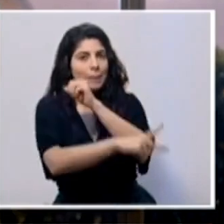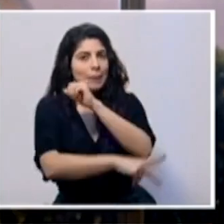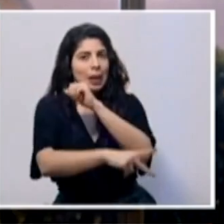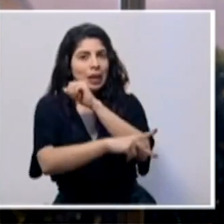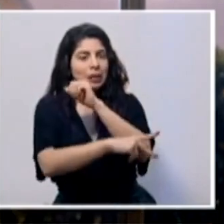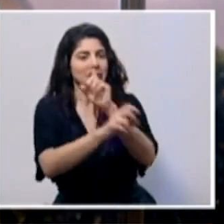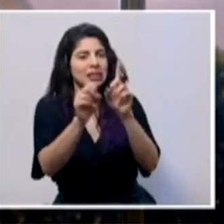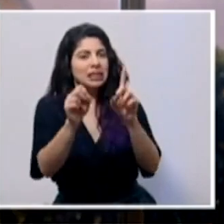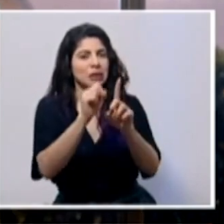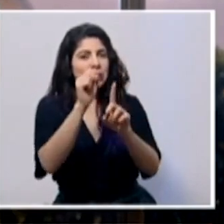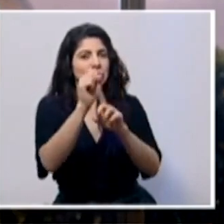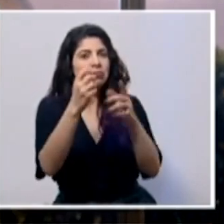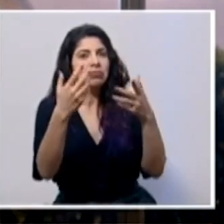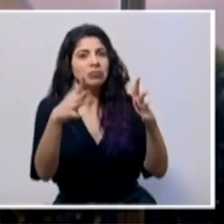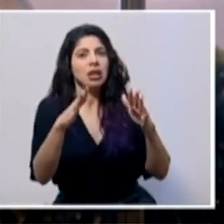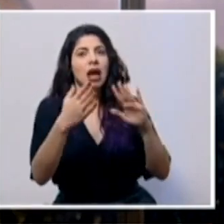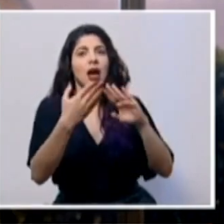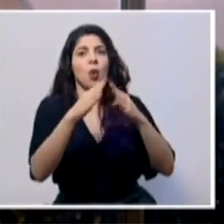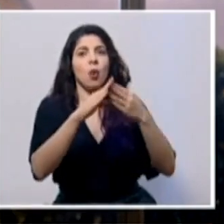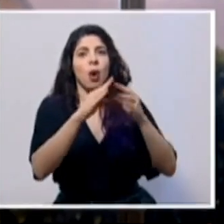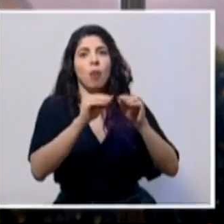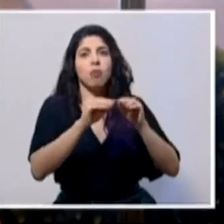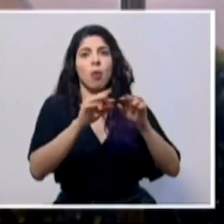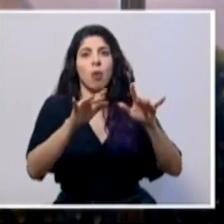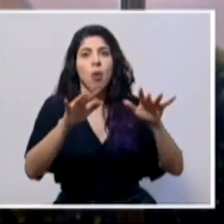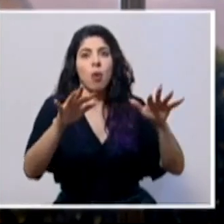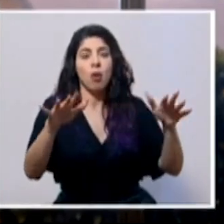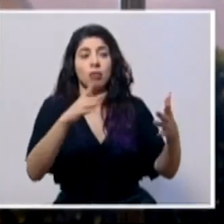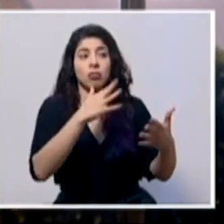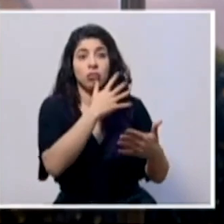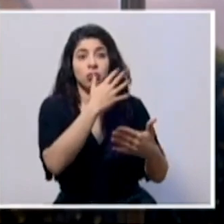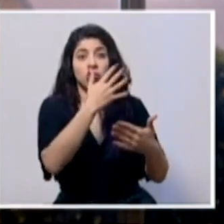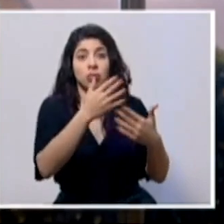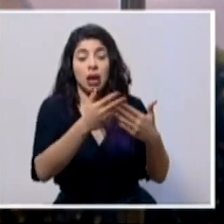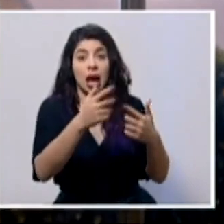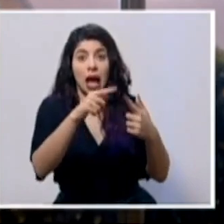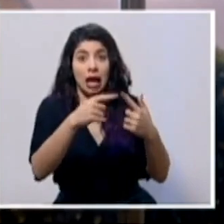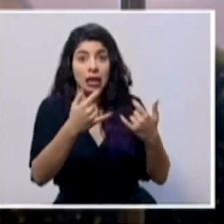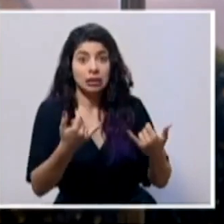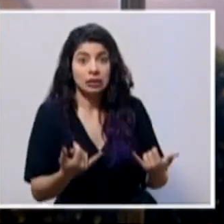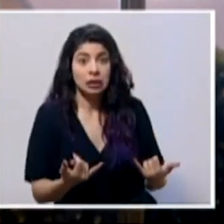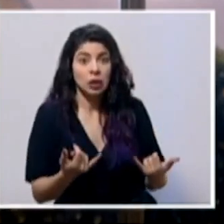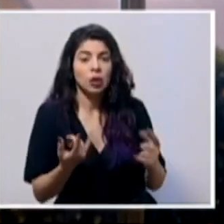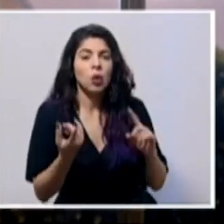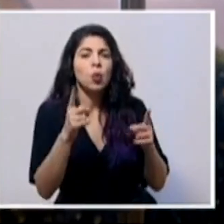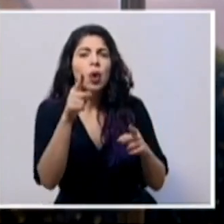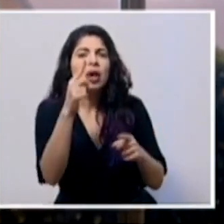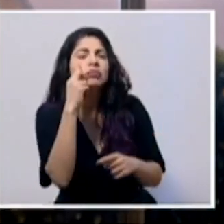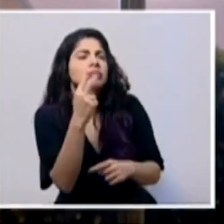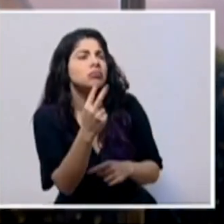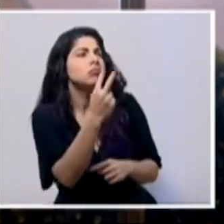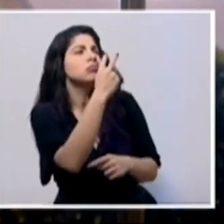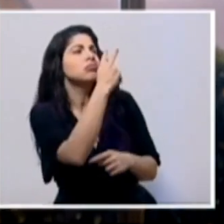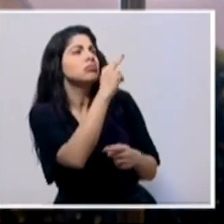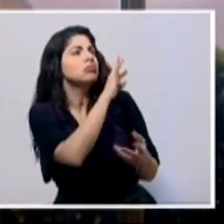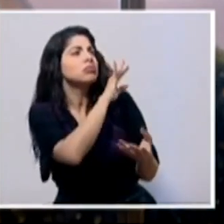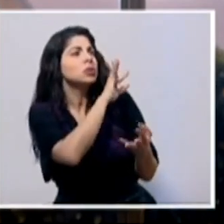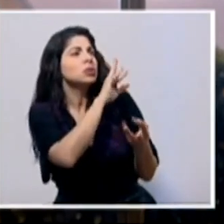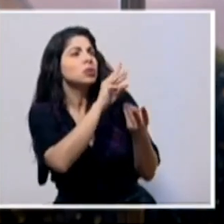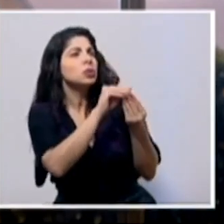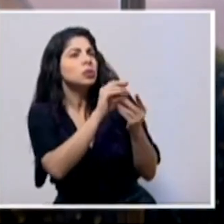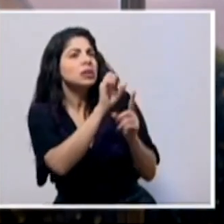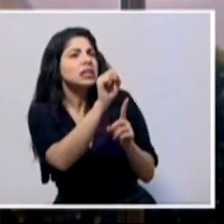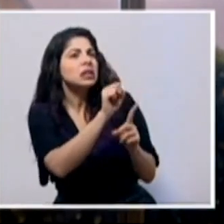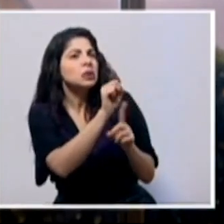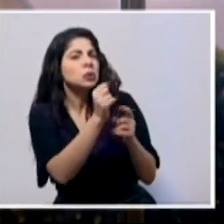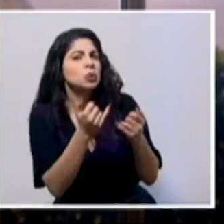escena o el escenario de transmisión comunitaria. A estas alturas, ¿cuál es el balance que hace usted del estado de